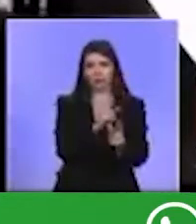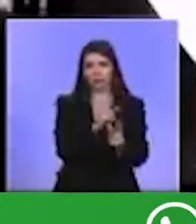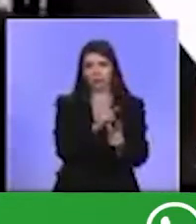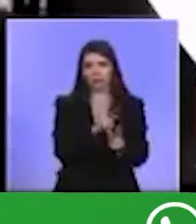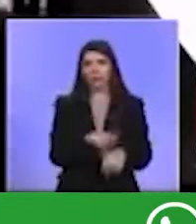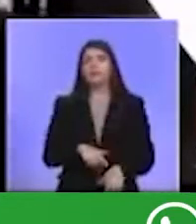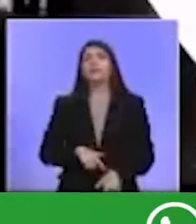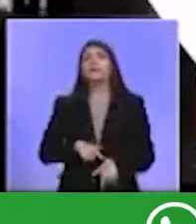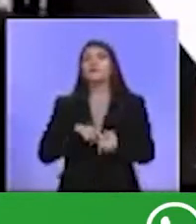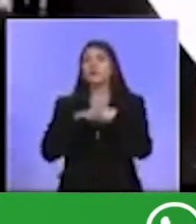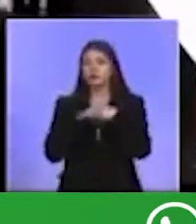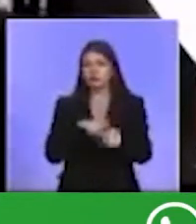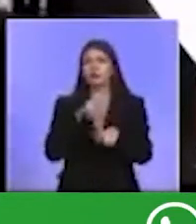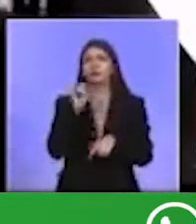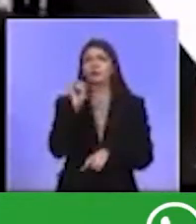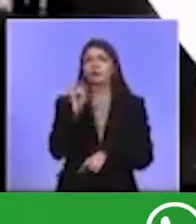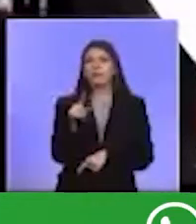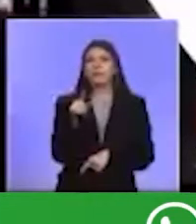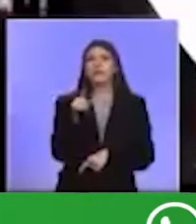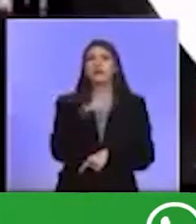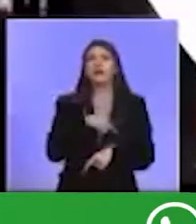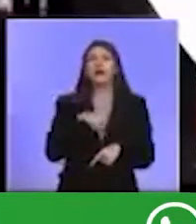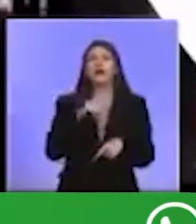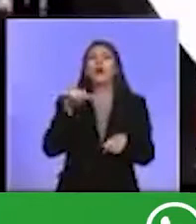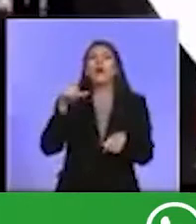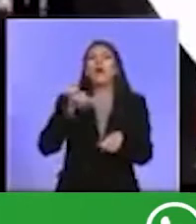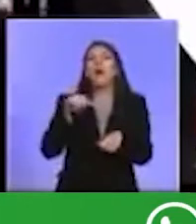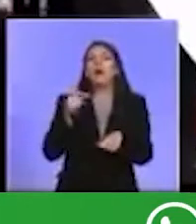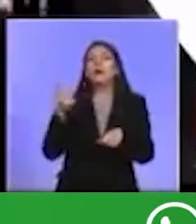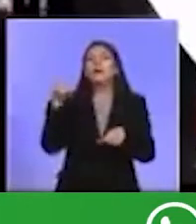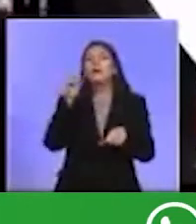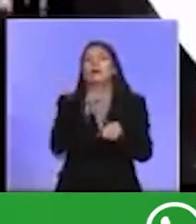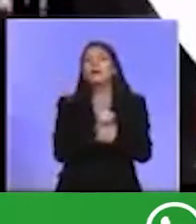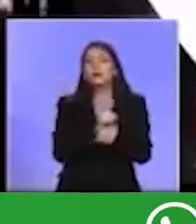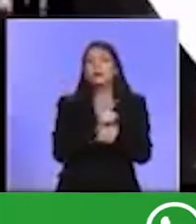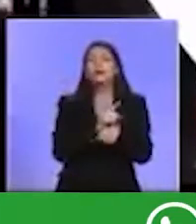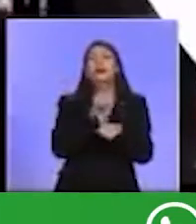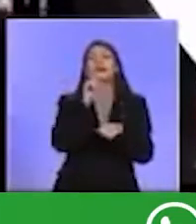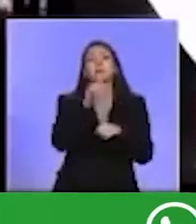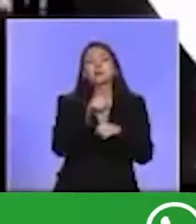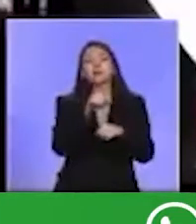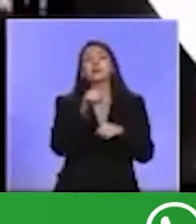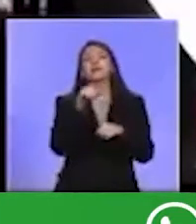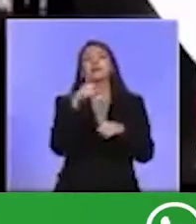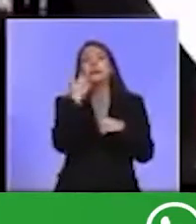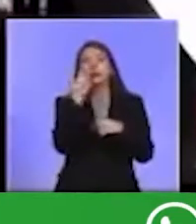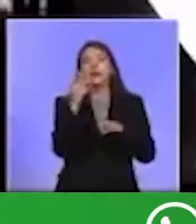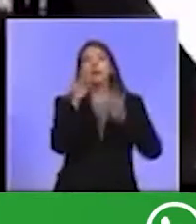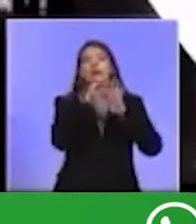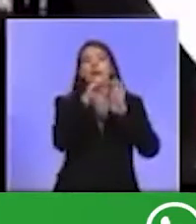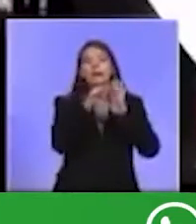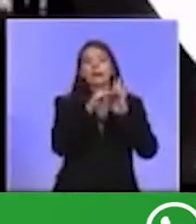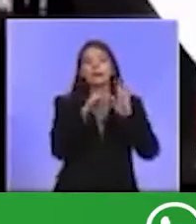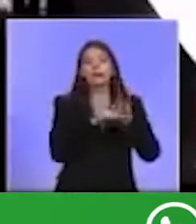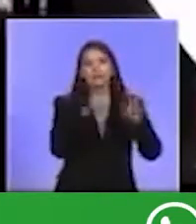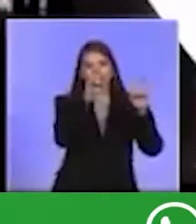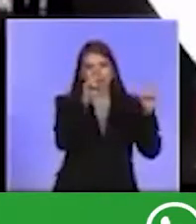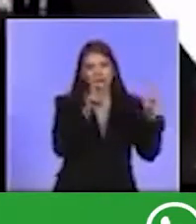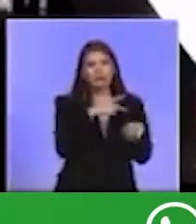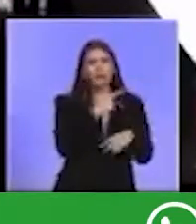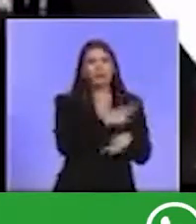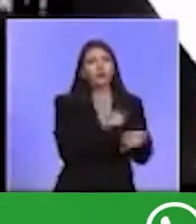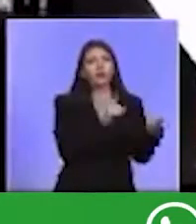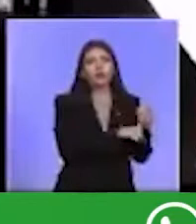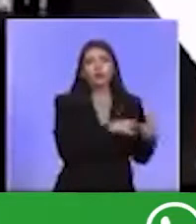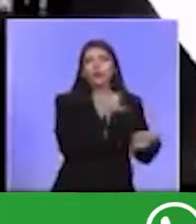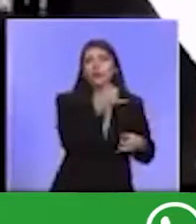Financiera de la Secretaría de Hacienda por presunto enriquecimiento ilícito por unos 36 millones de pesos,